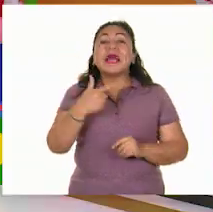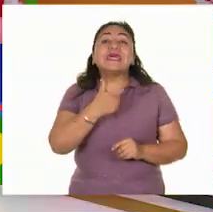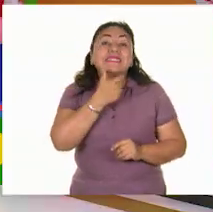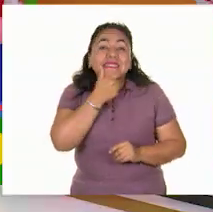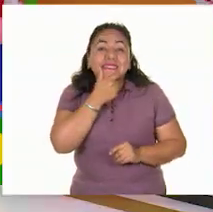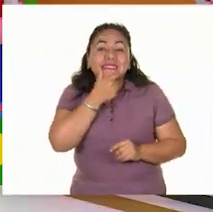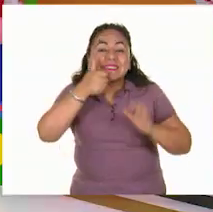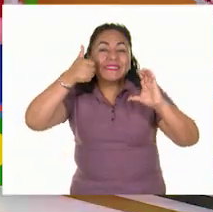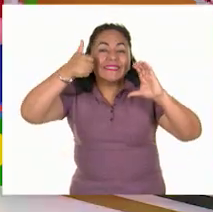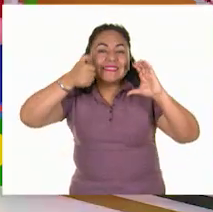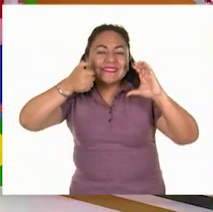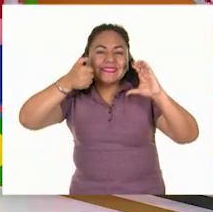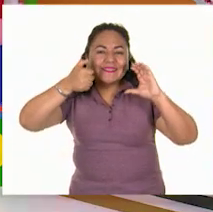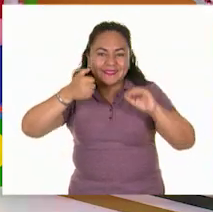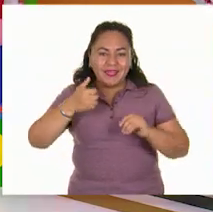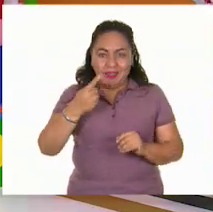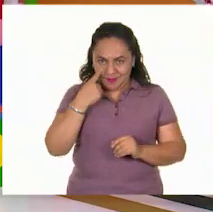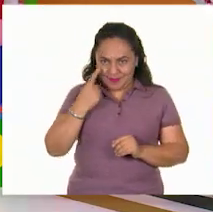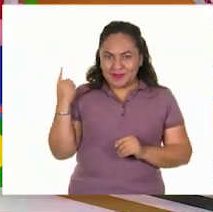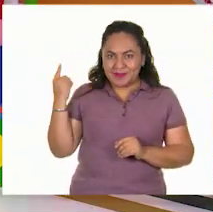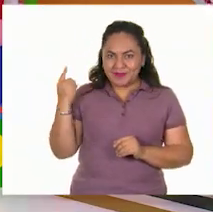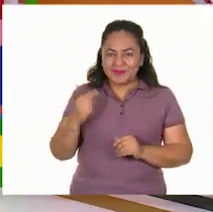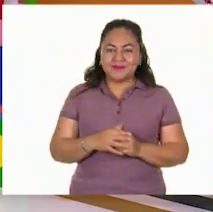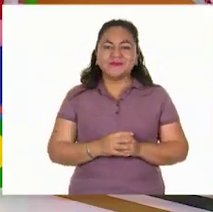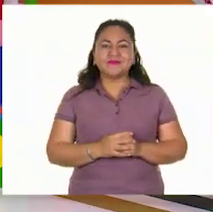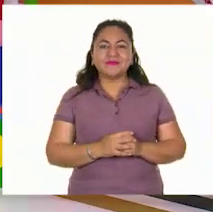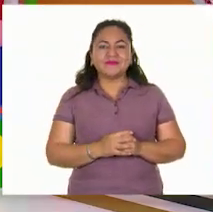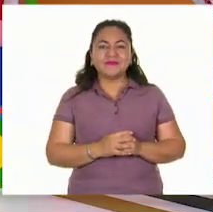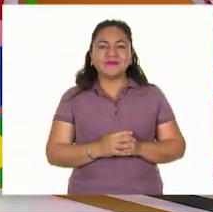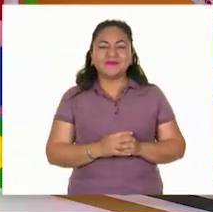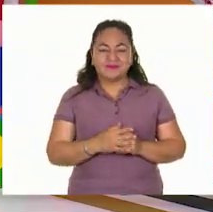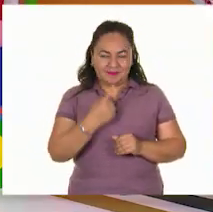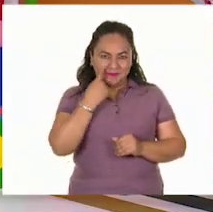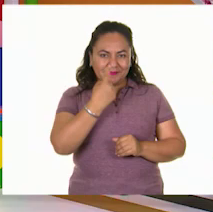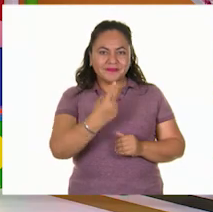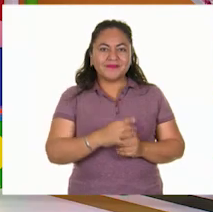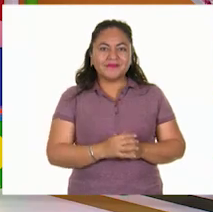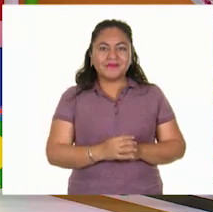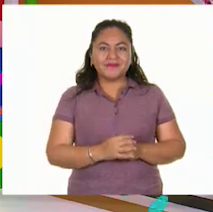y clic. ¿Vamos a verla? Veamos entonces.